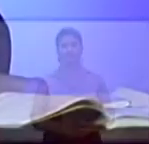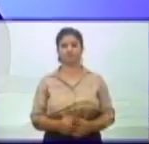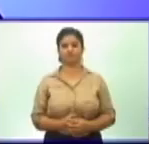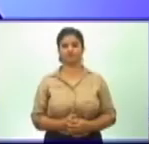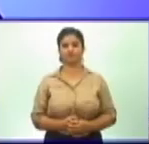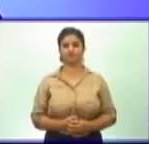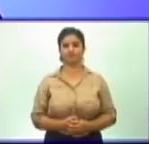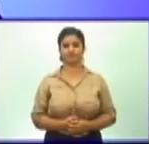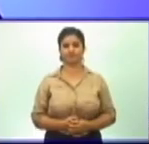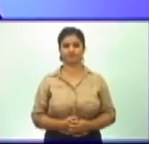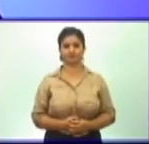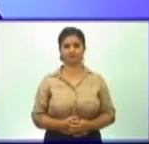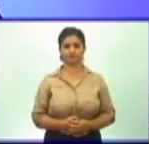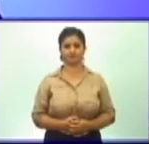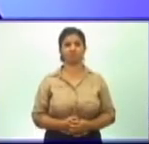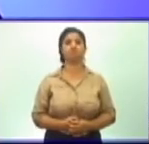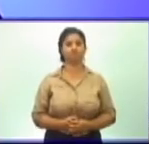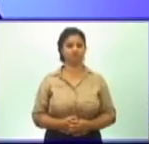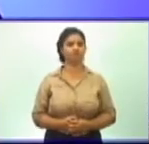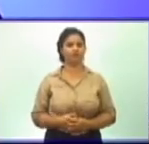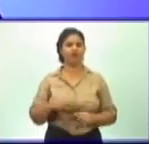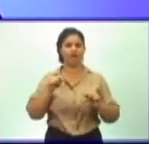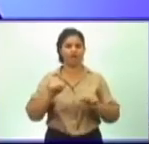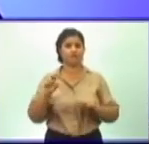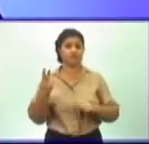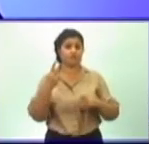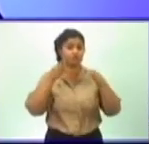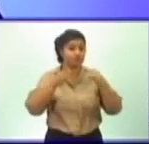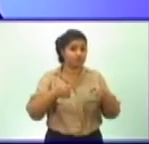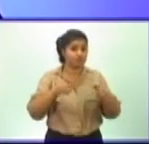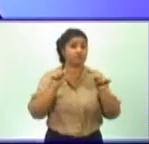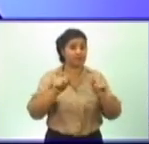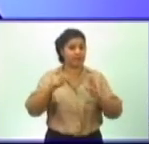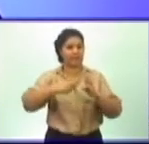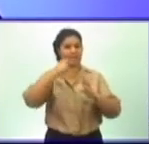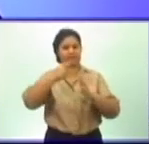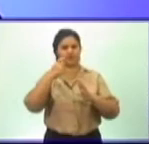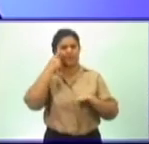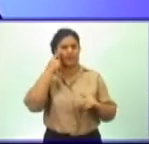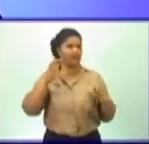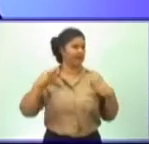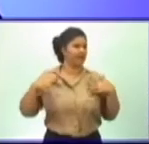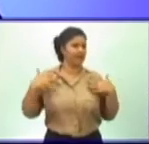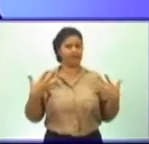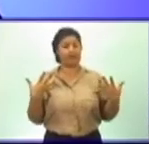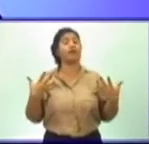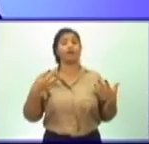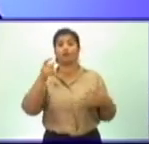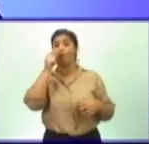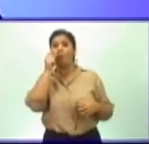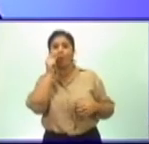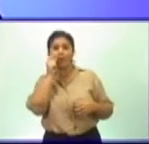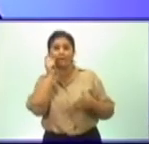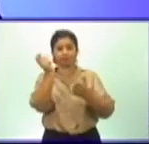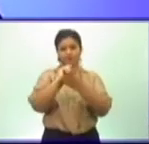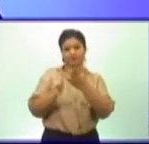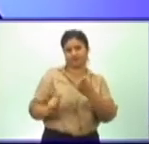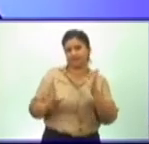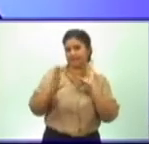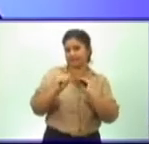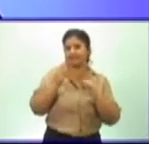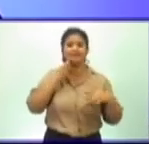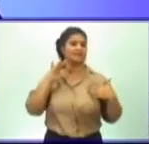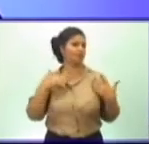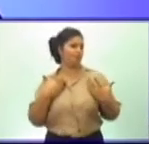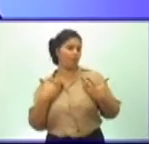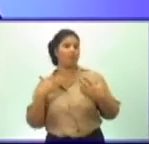Veamos entonces en el fragmento del video con qué soltura Molière logra trabajar el